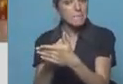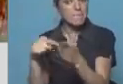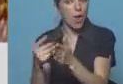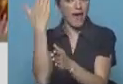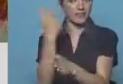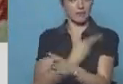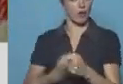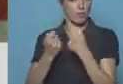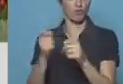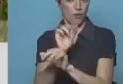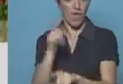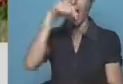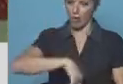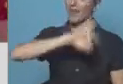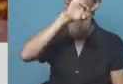acompañaba.